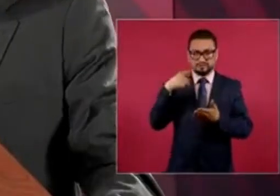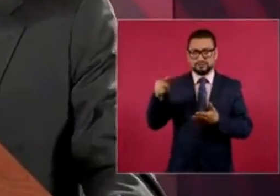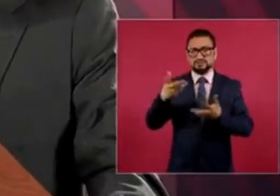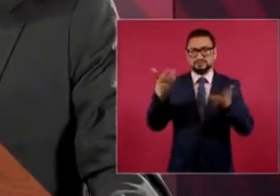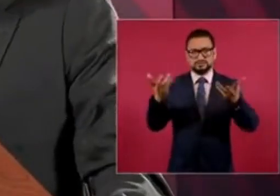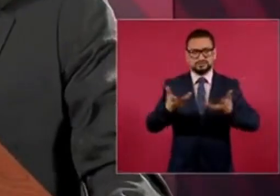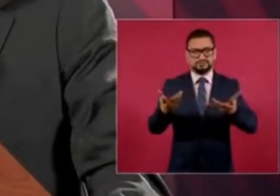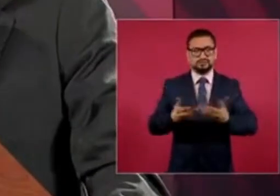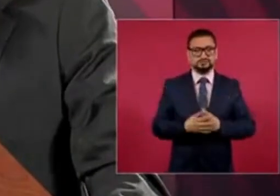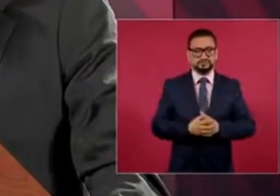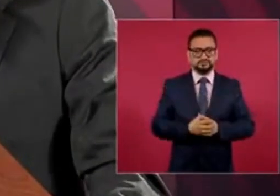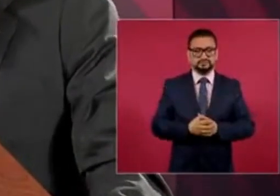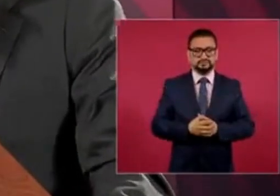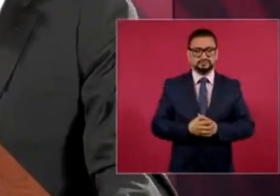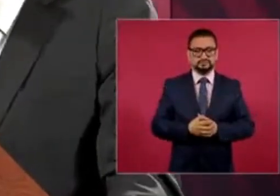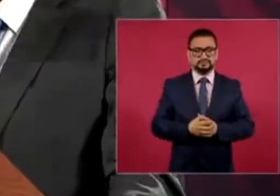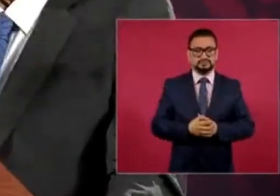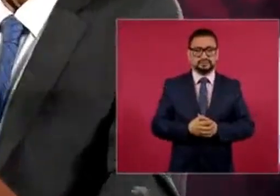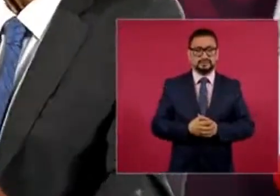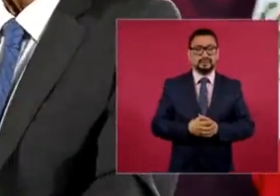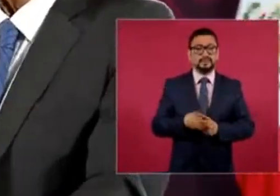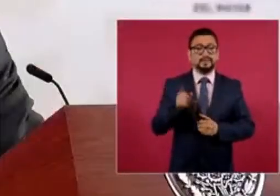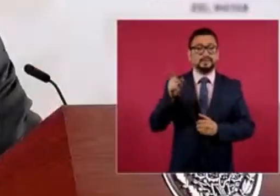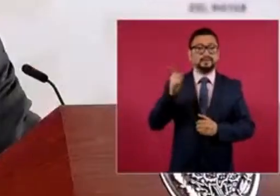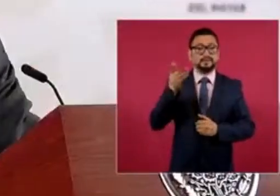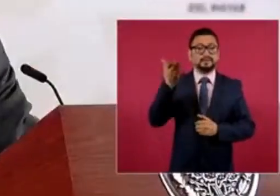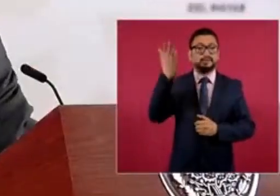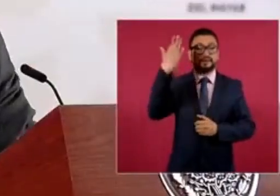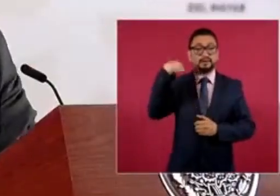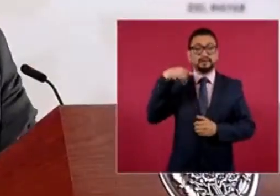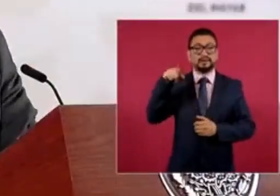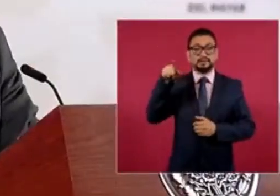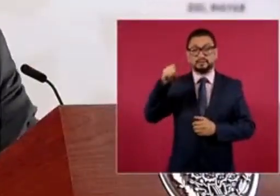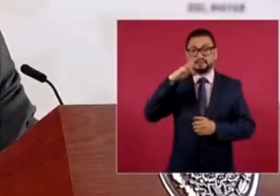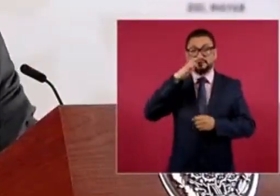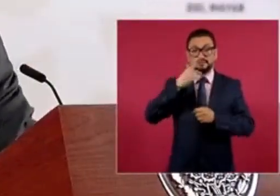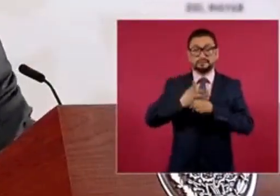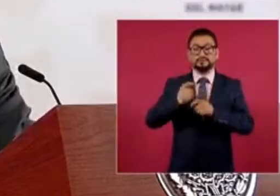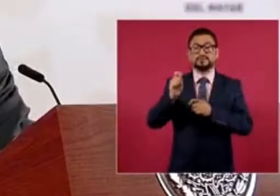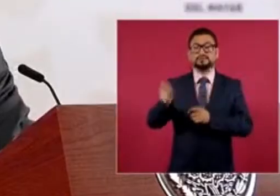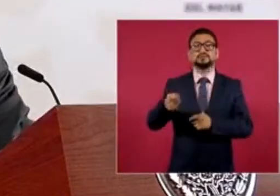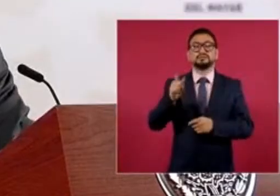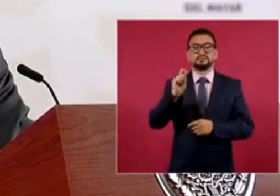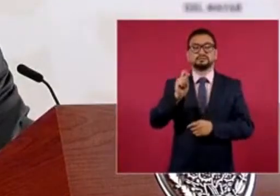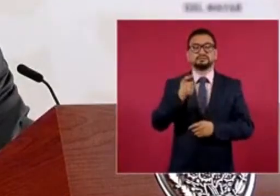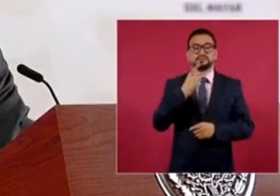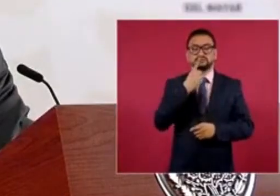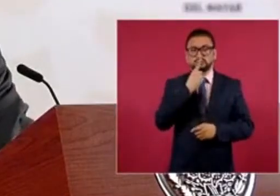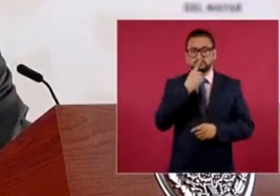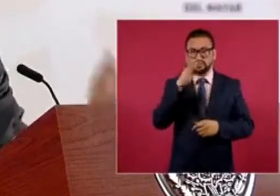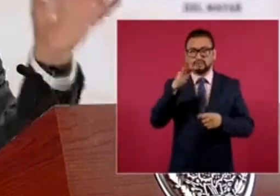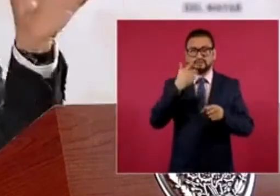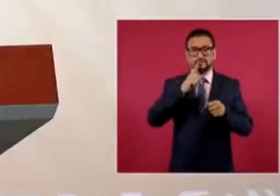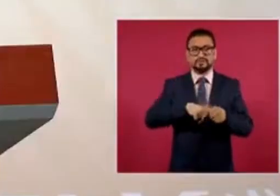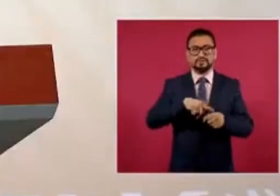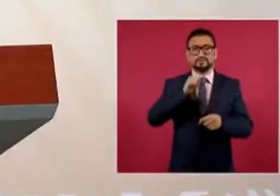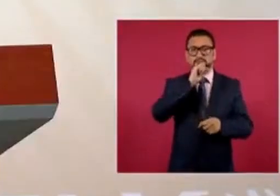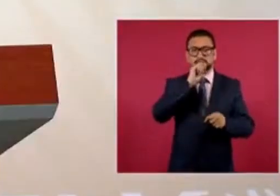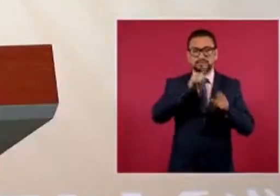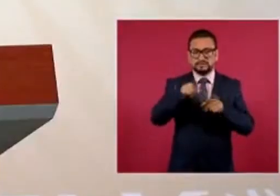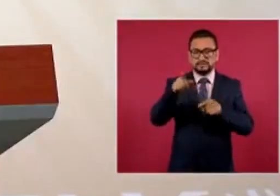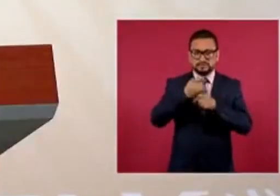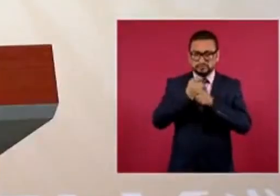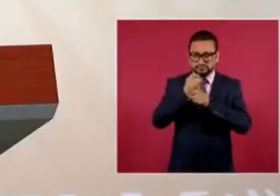cuando tenía que ver con la Policía Federal preventiva. Lo están juzgando